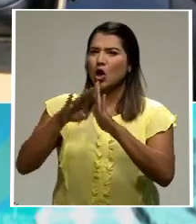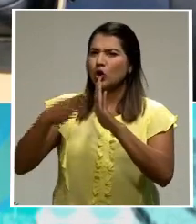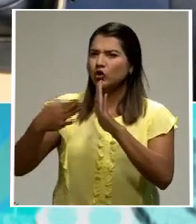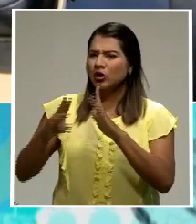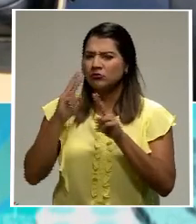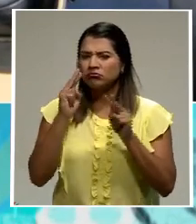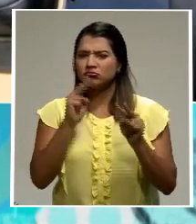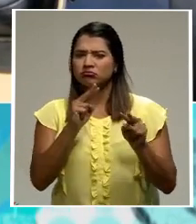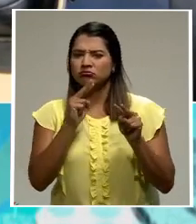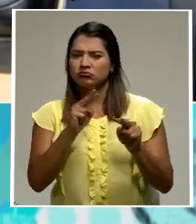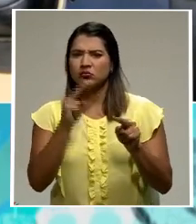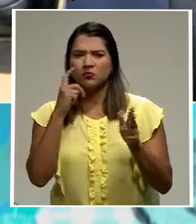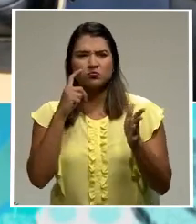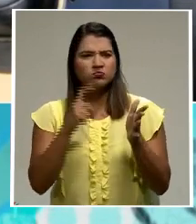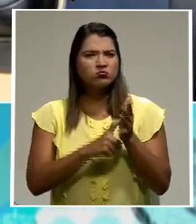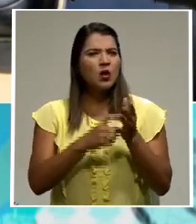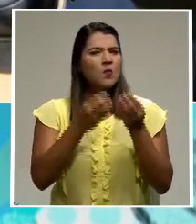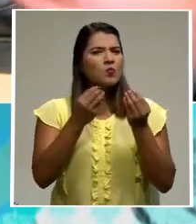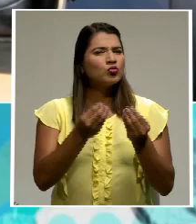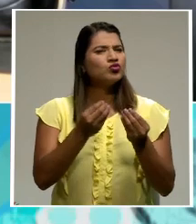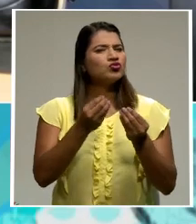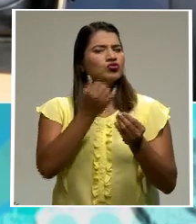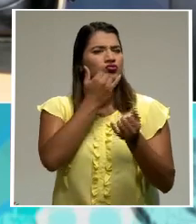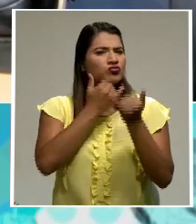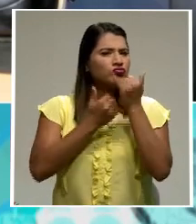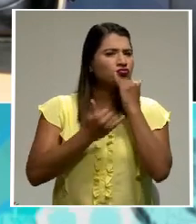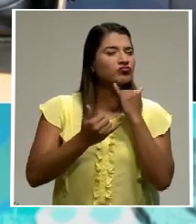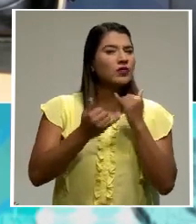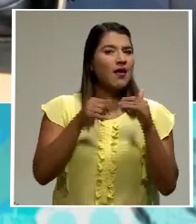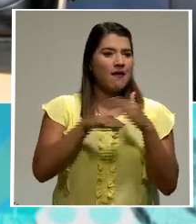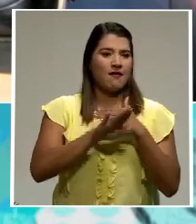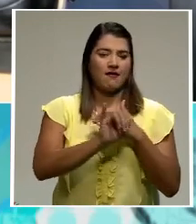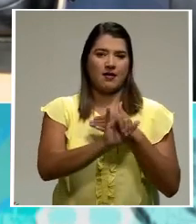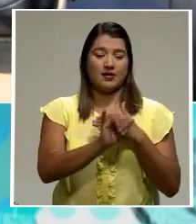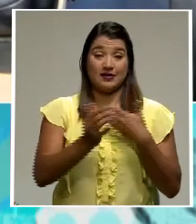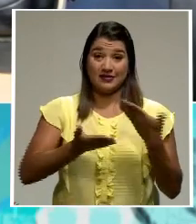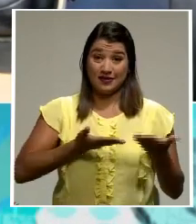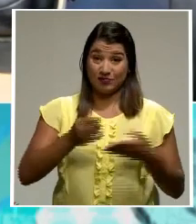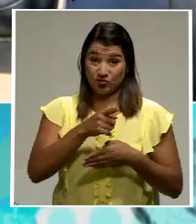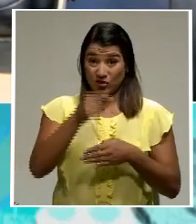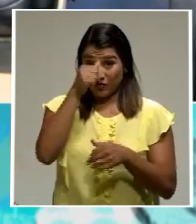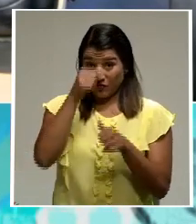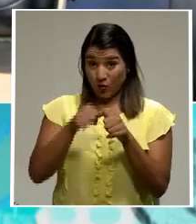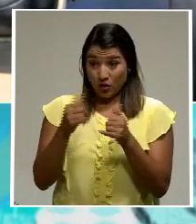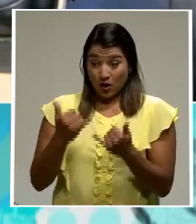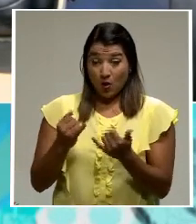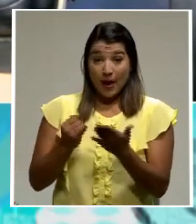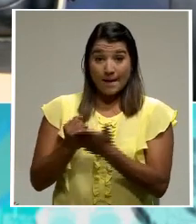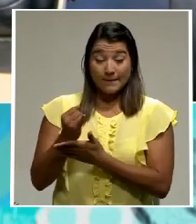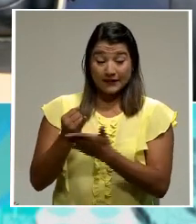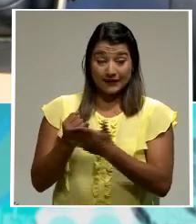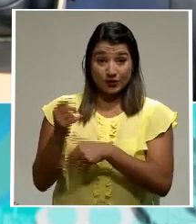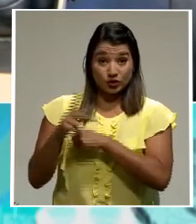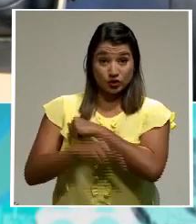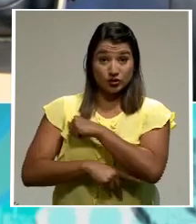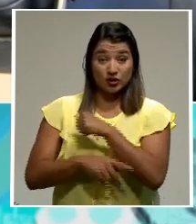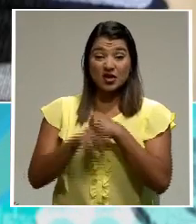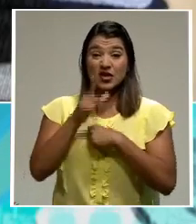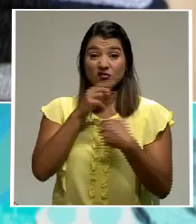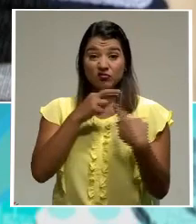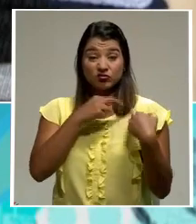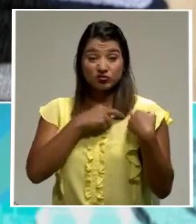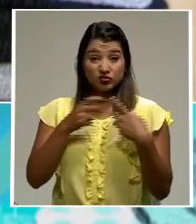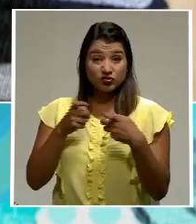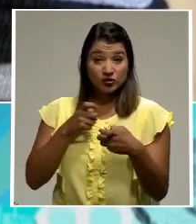señaló debilidades en el servicio. También recordemos que hay una investigación penal que dirige el Ministerio Público